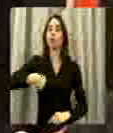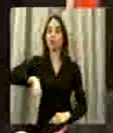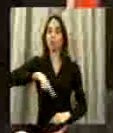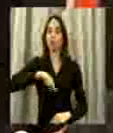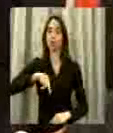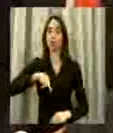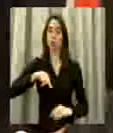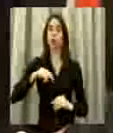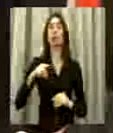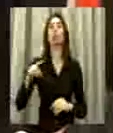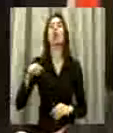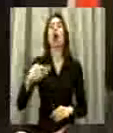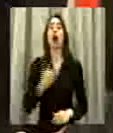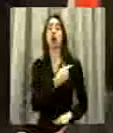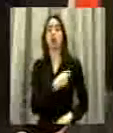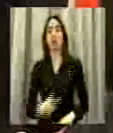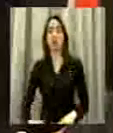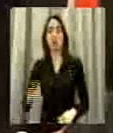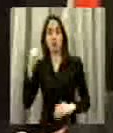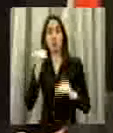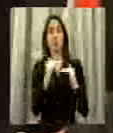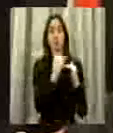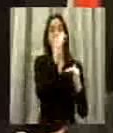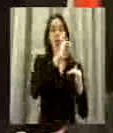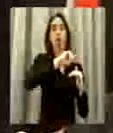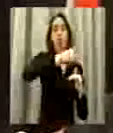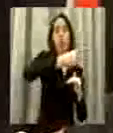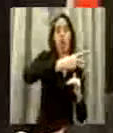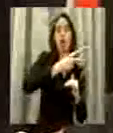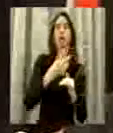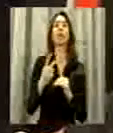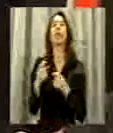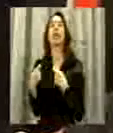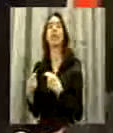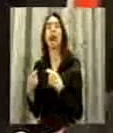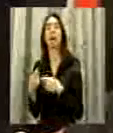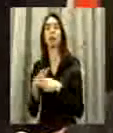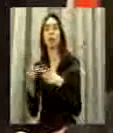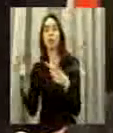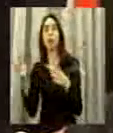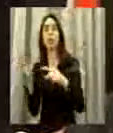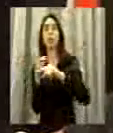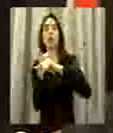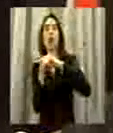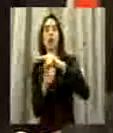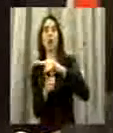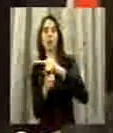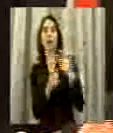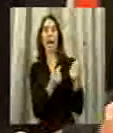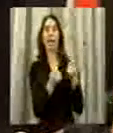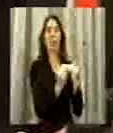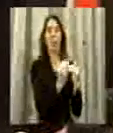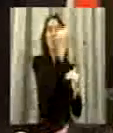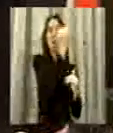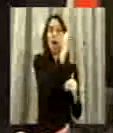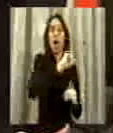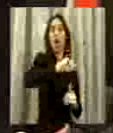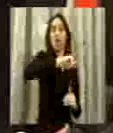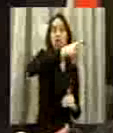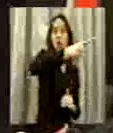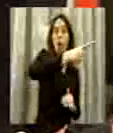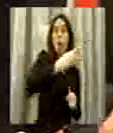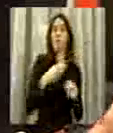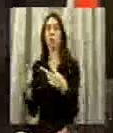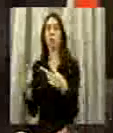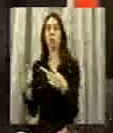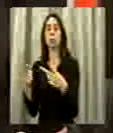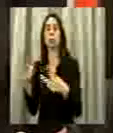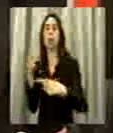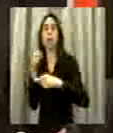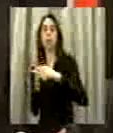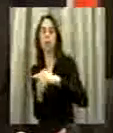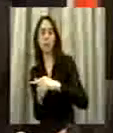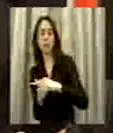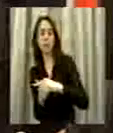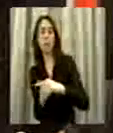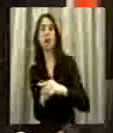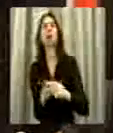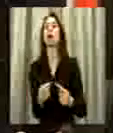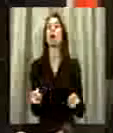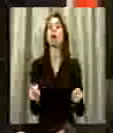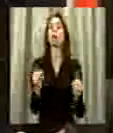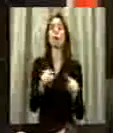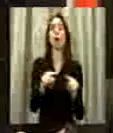al doble y el gasto público crece a la mitad. La economía crece al doble y el gasto público crece a la mitad. Y también hemos sido capaces de recuperar el